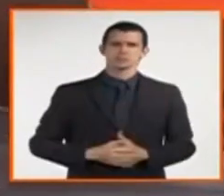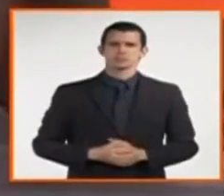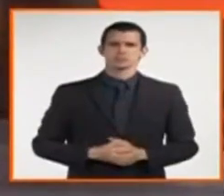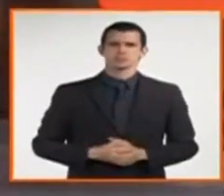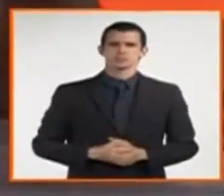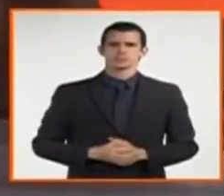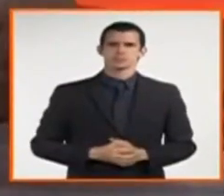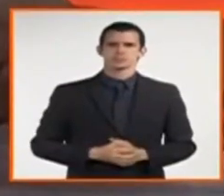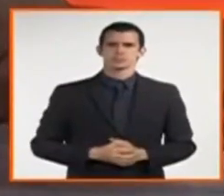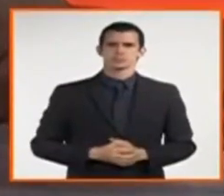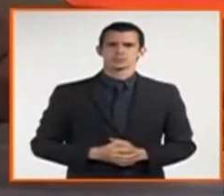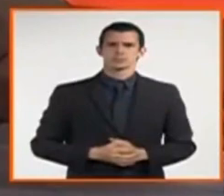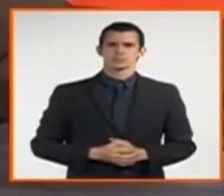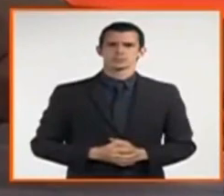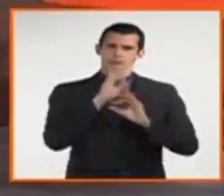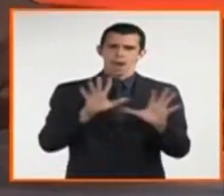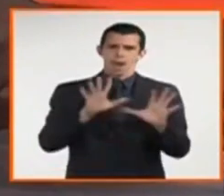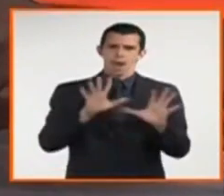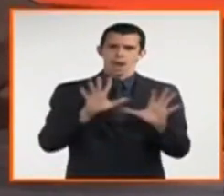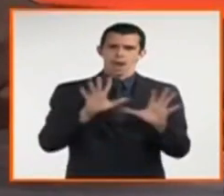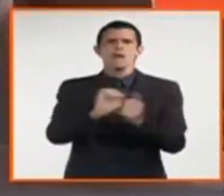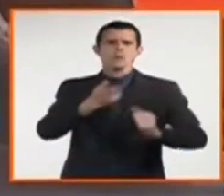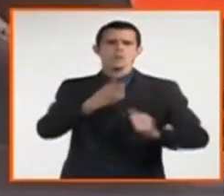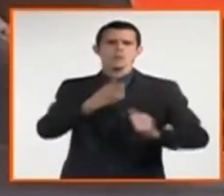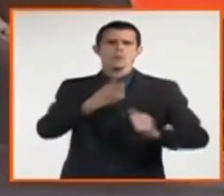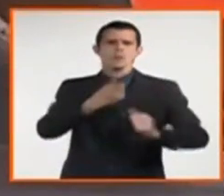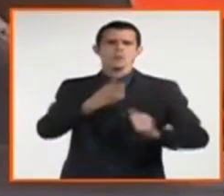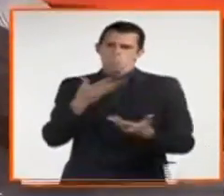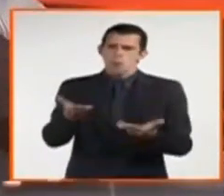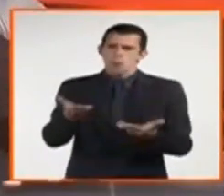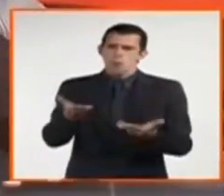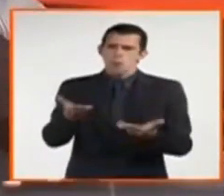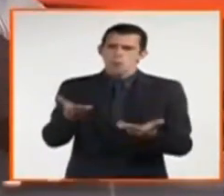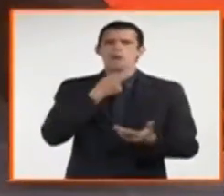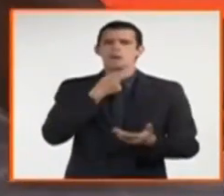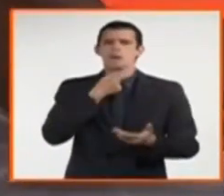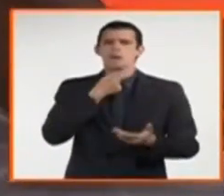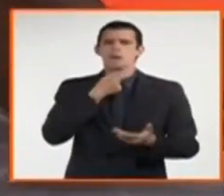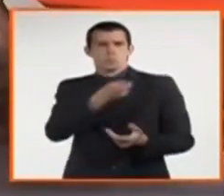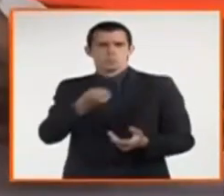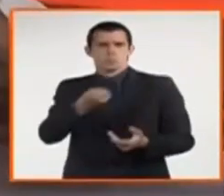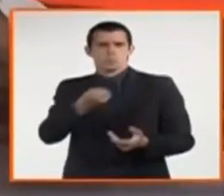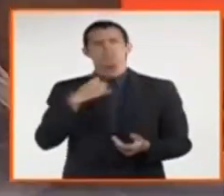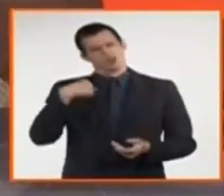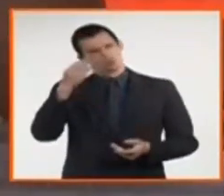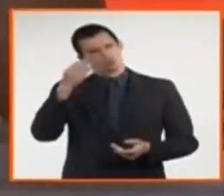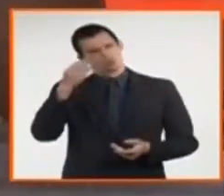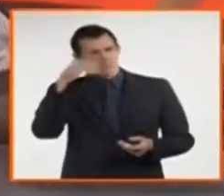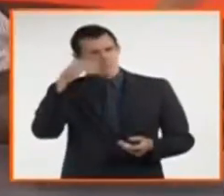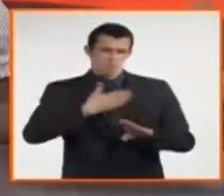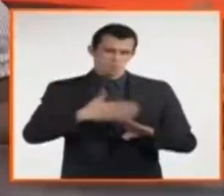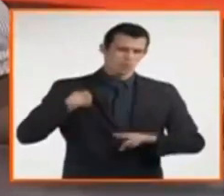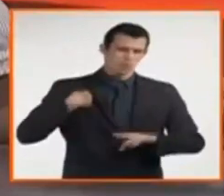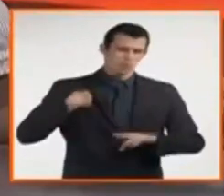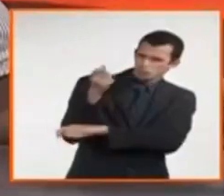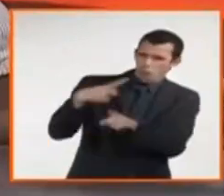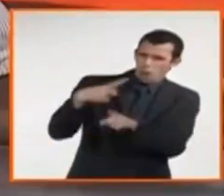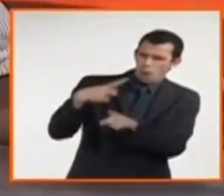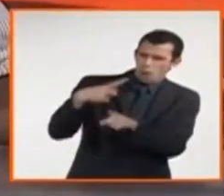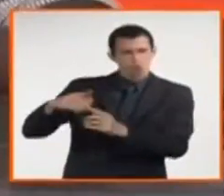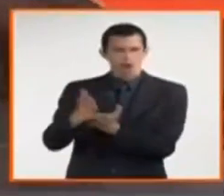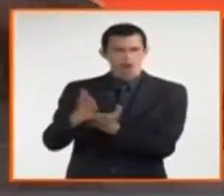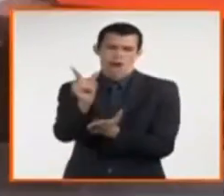piensen a partir de esa documentación promotores que sueñen que se le ocurran cosas